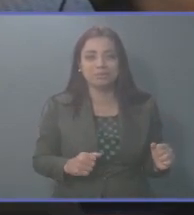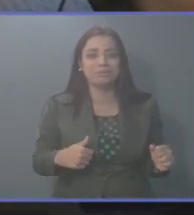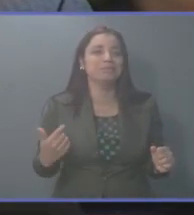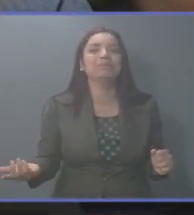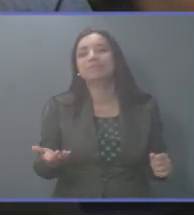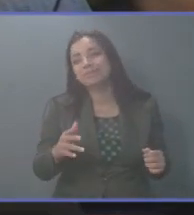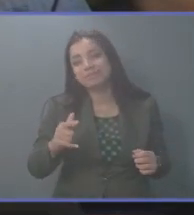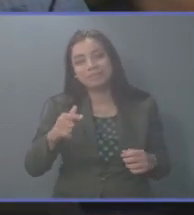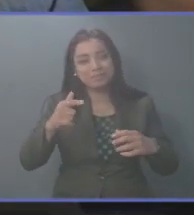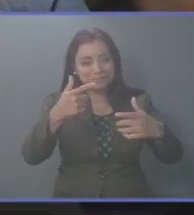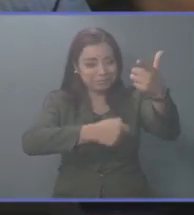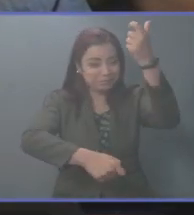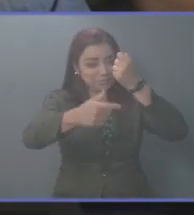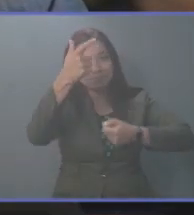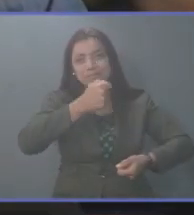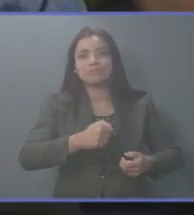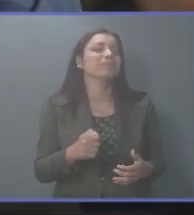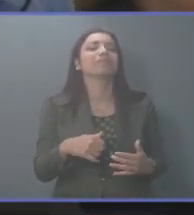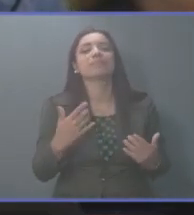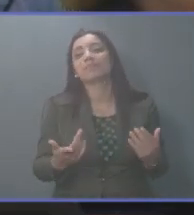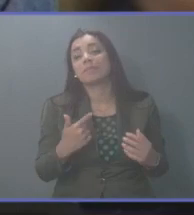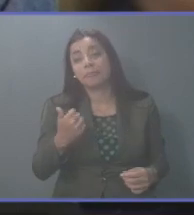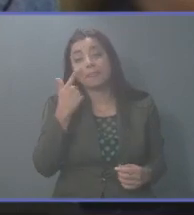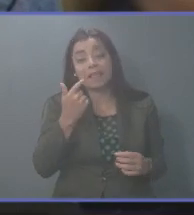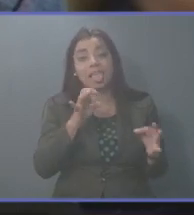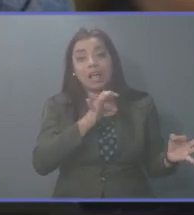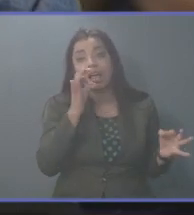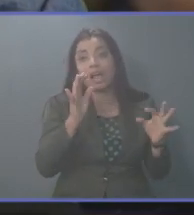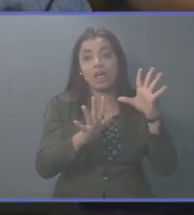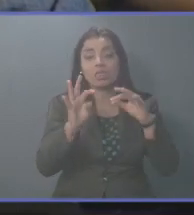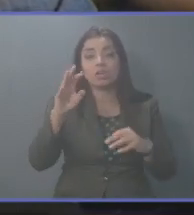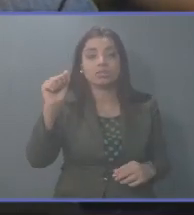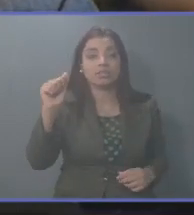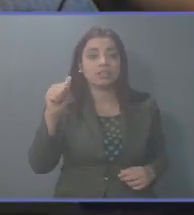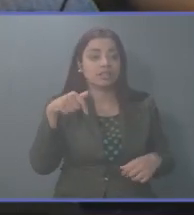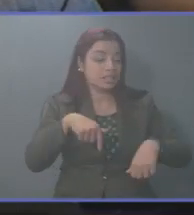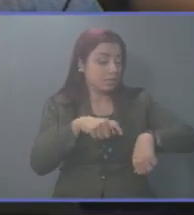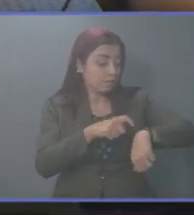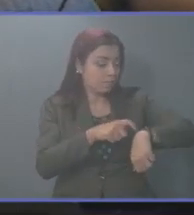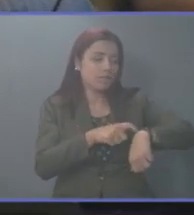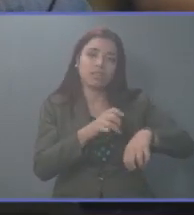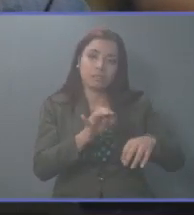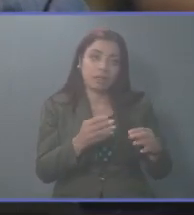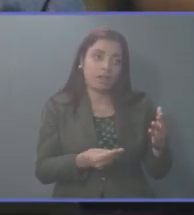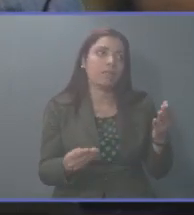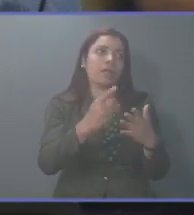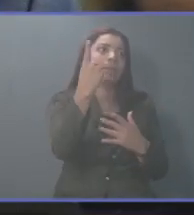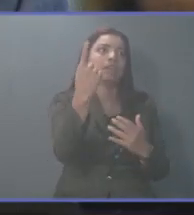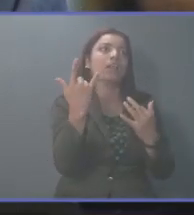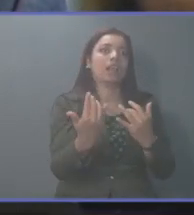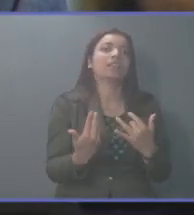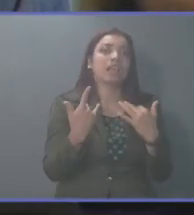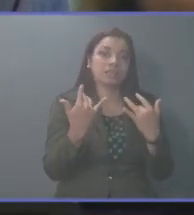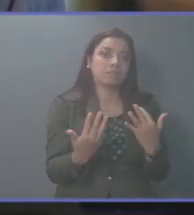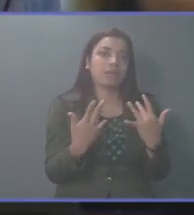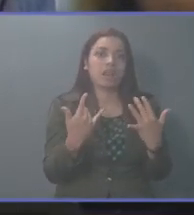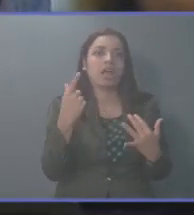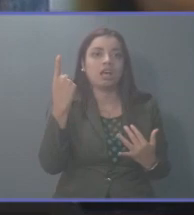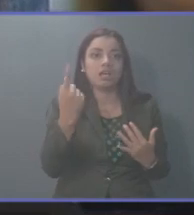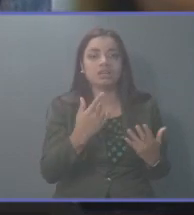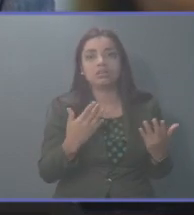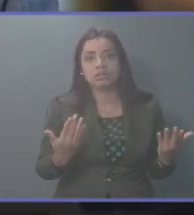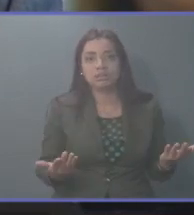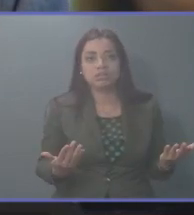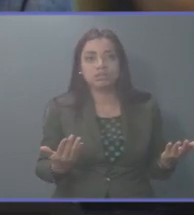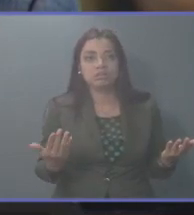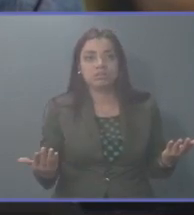café, pueda verse, esa pieza 14A se pueda ver en este momento, ya que las personas